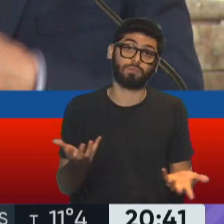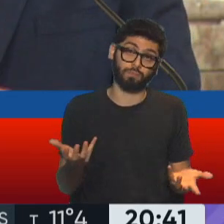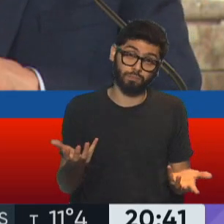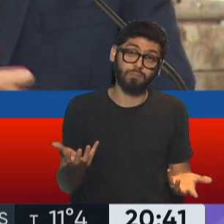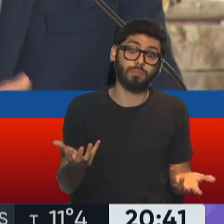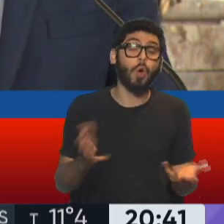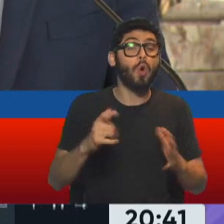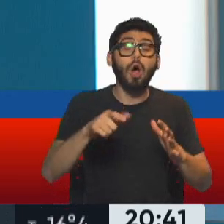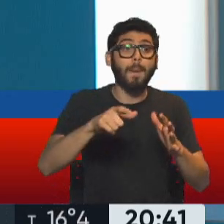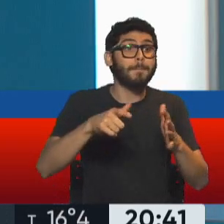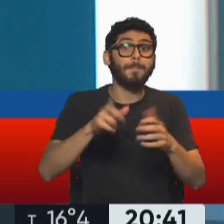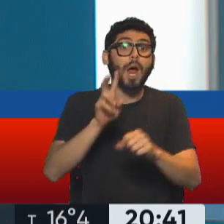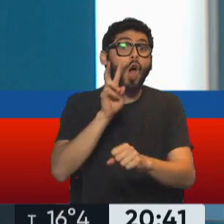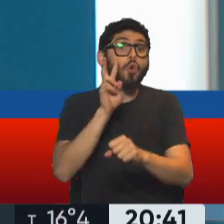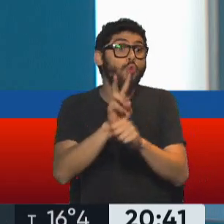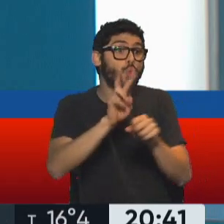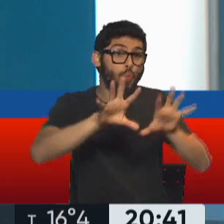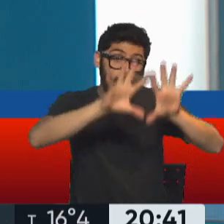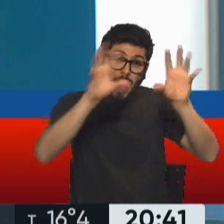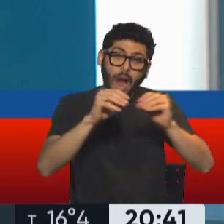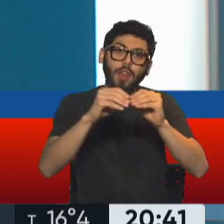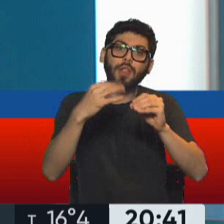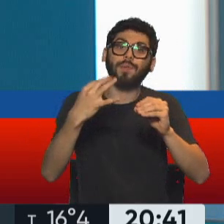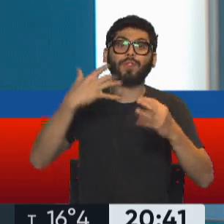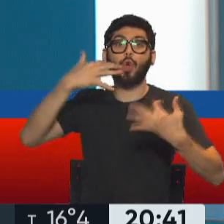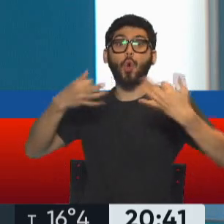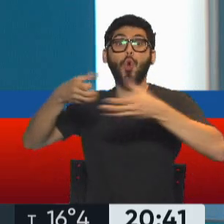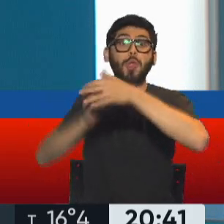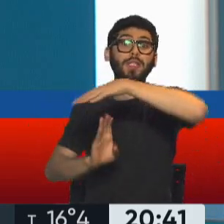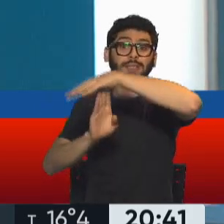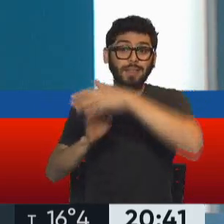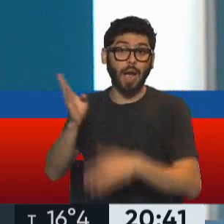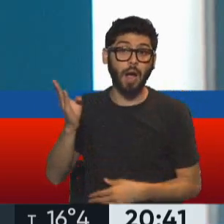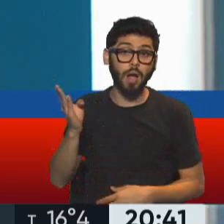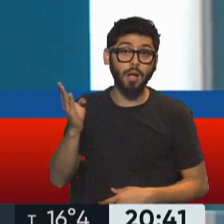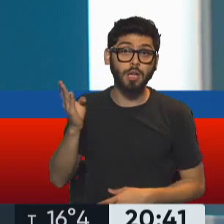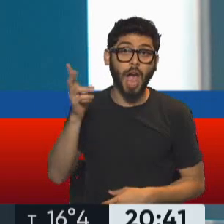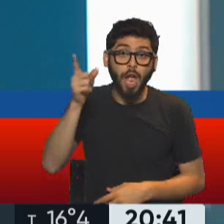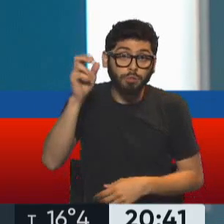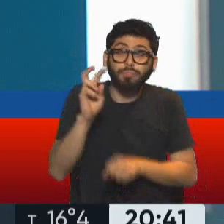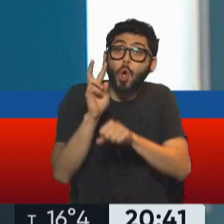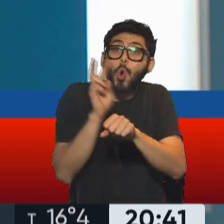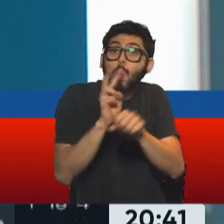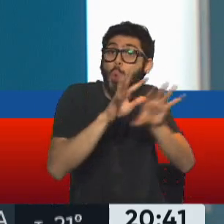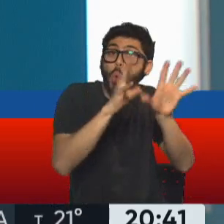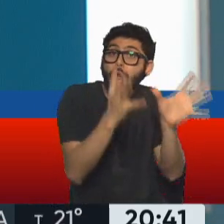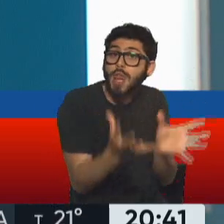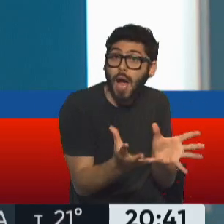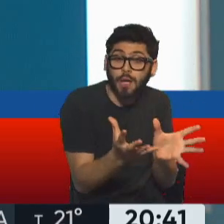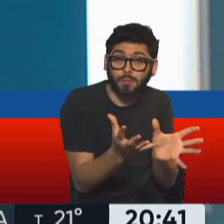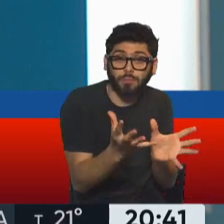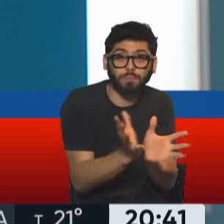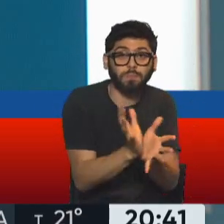cuidar todo eso está la Corte Suprema de Justicia. Ellos cuidan ese núcleo